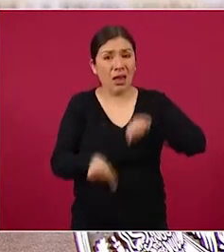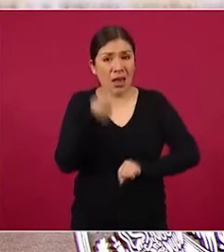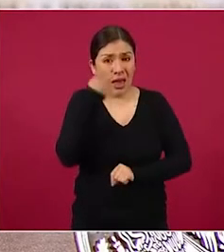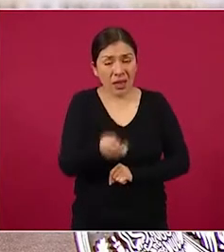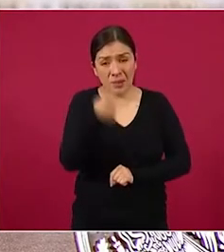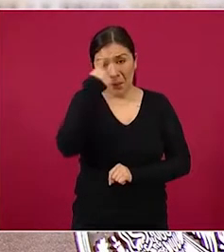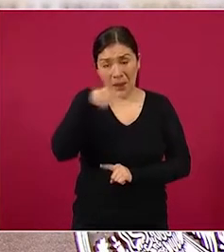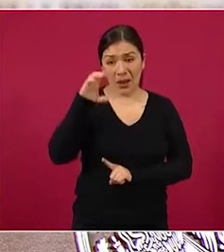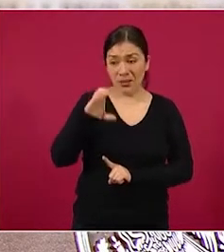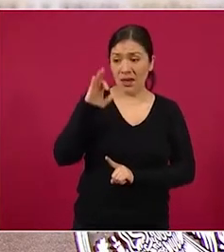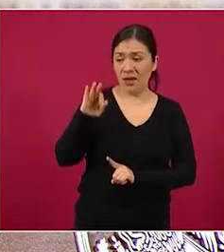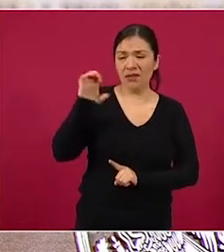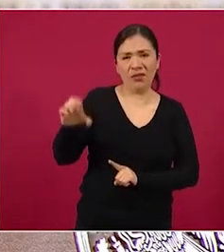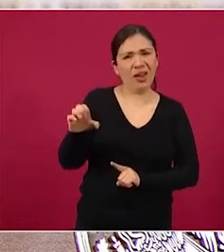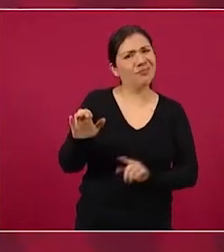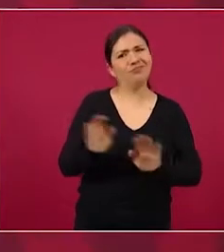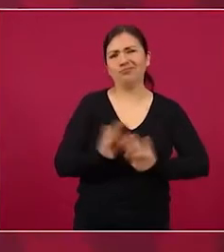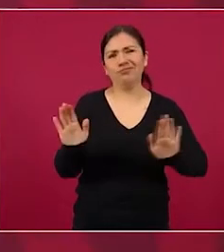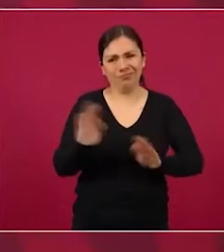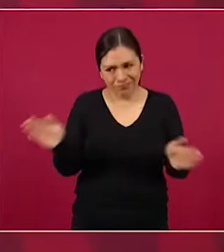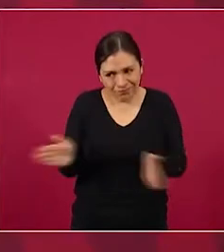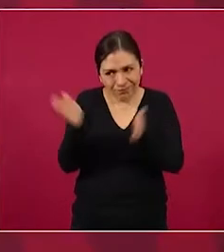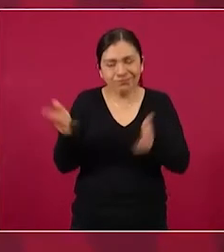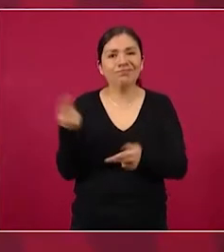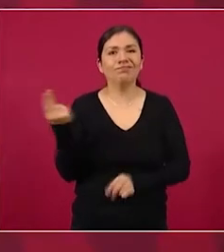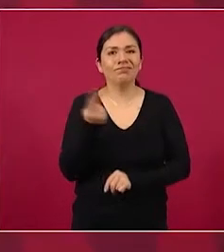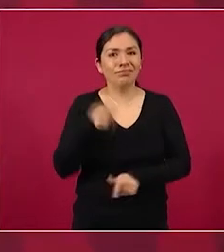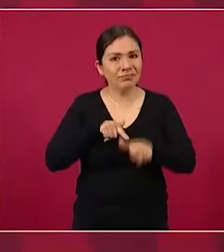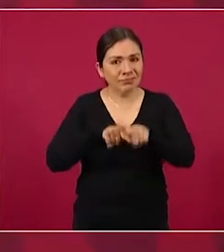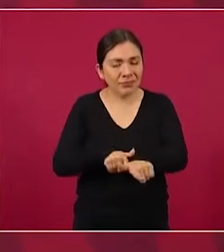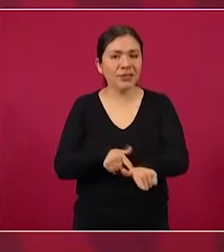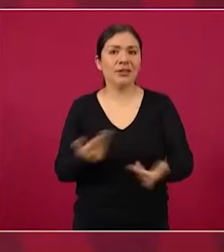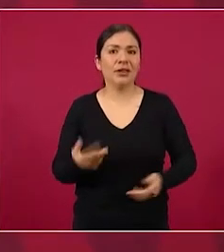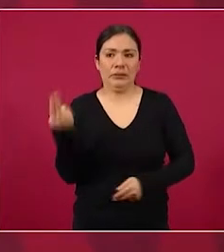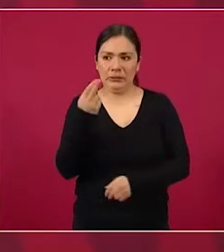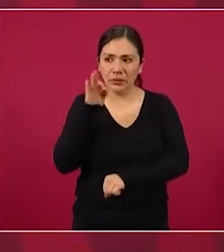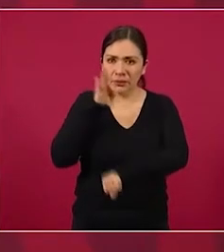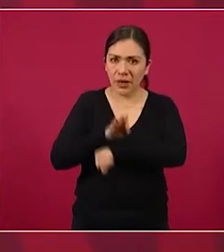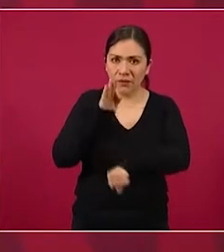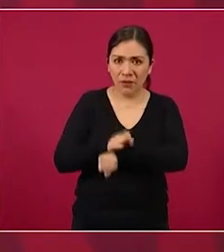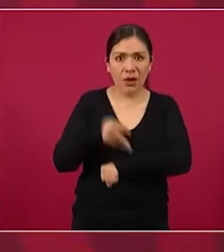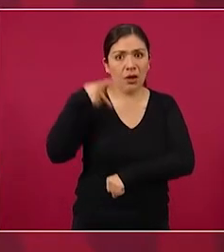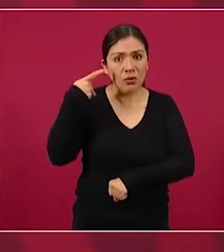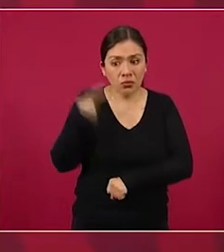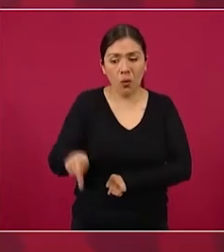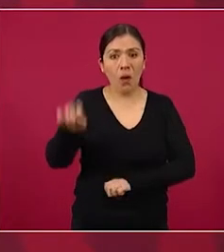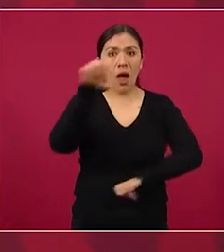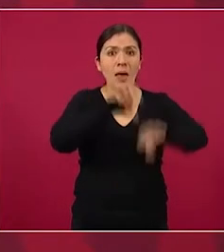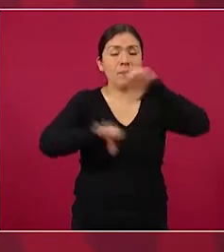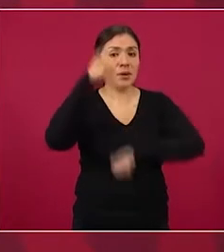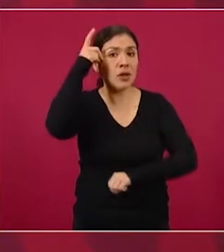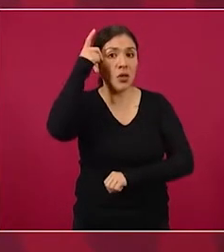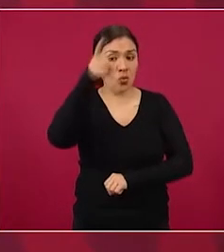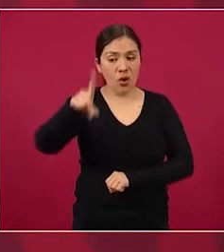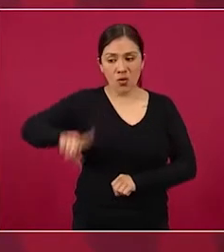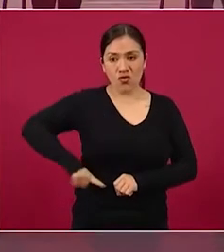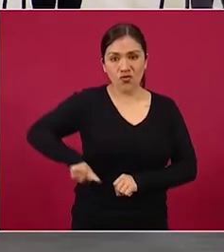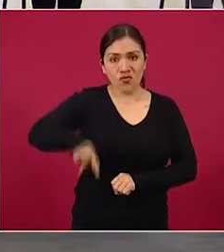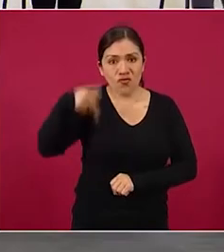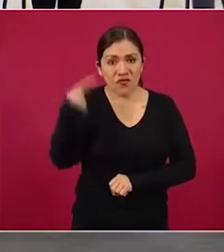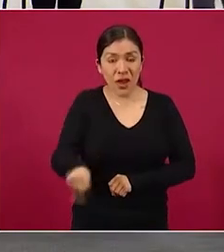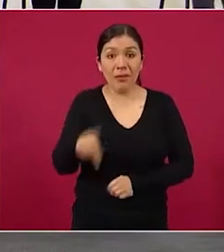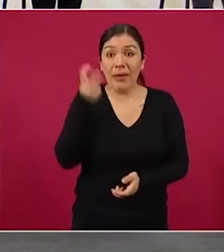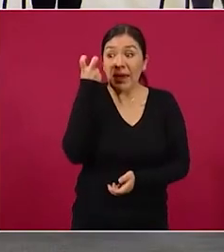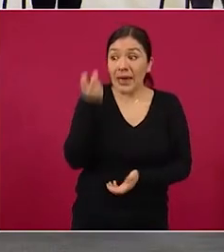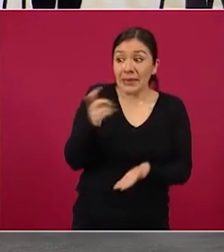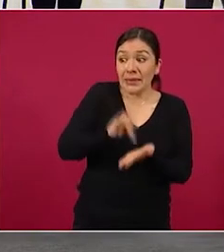la Comisión Federal de Electricidad, que tenemos que defender esa empresa pública, porque gracias a